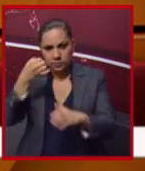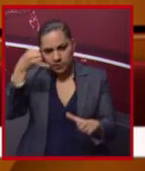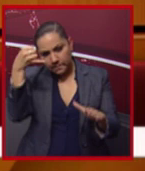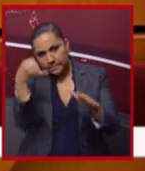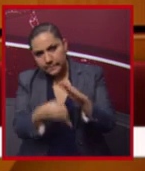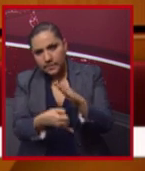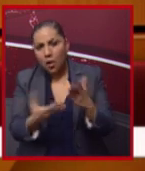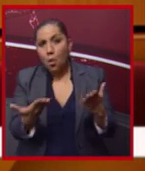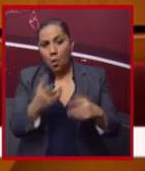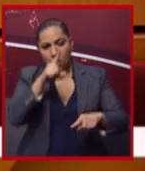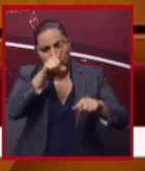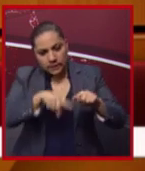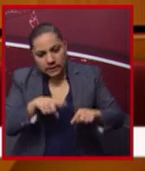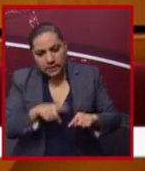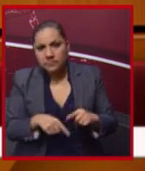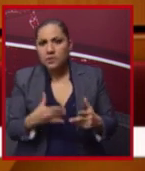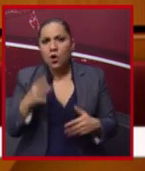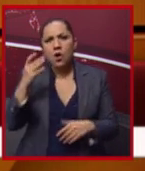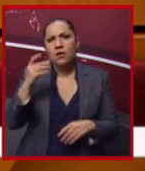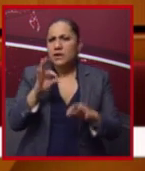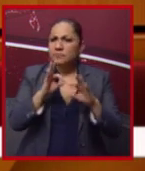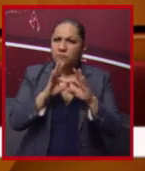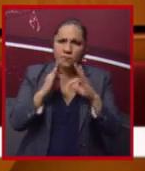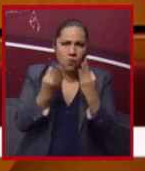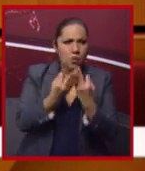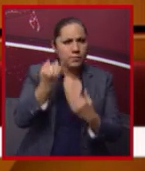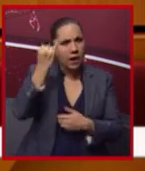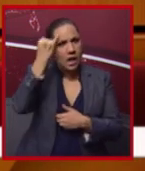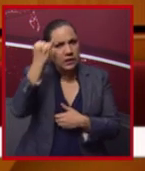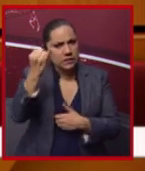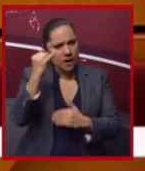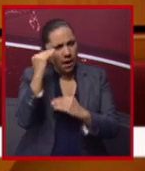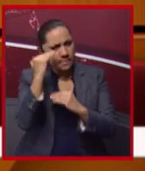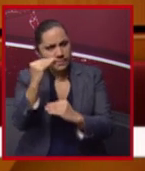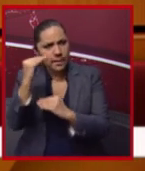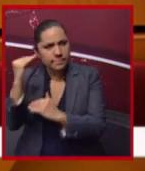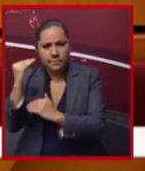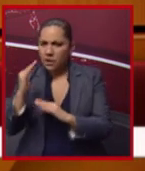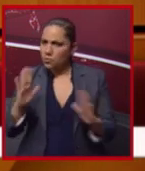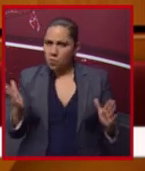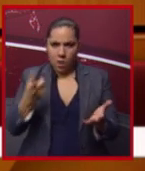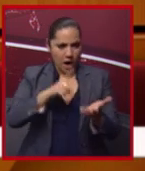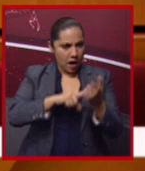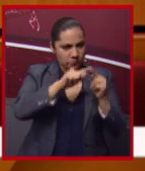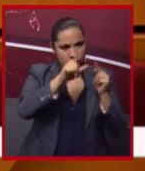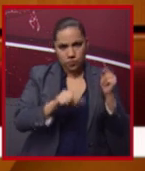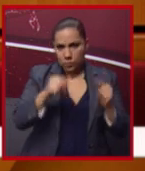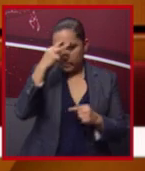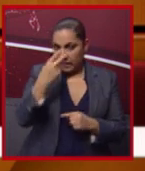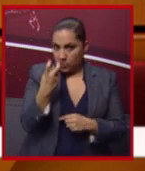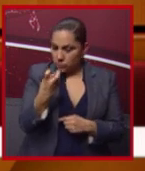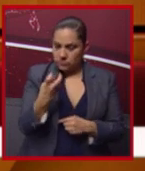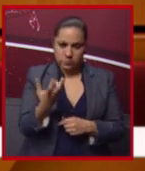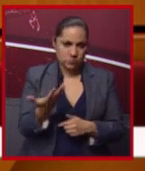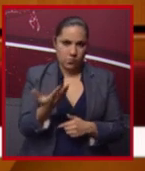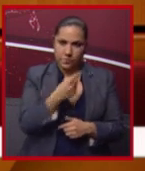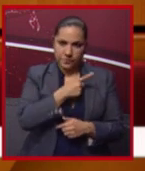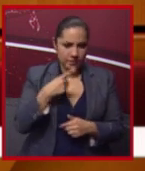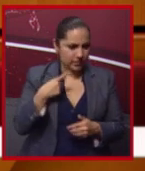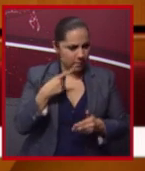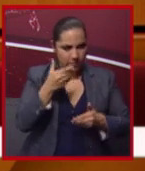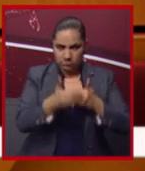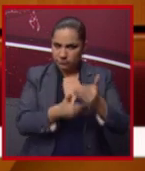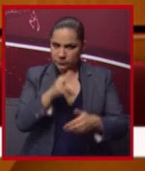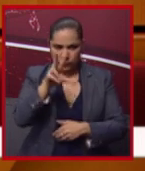Ni fundamentalismos ni integrismos debe de haber en la República Mexicana. Llorar por